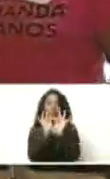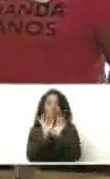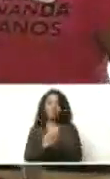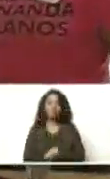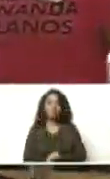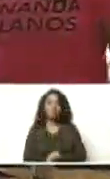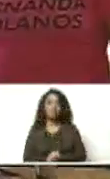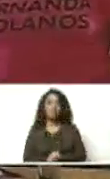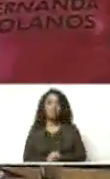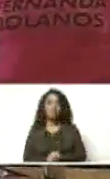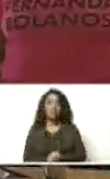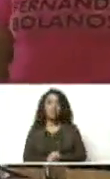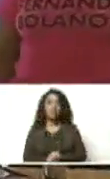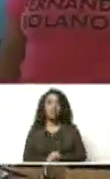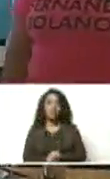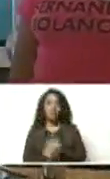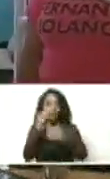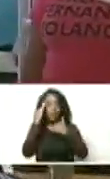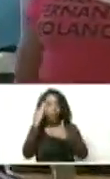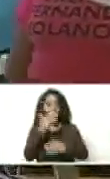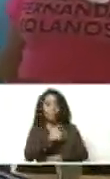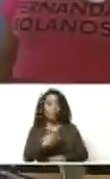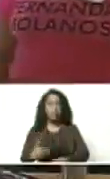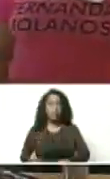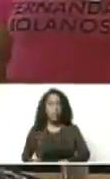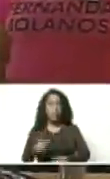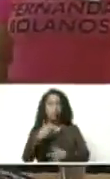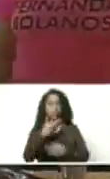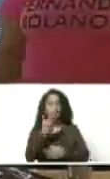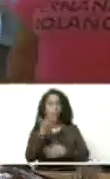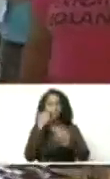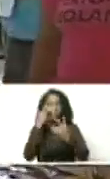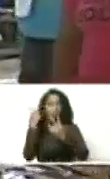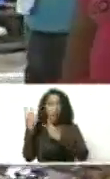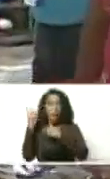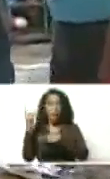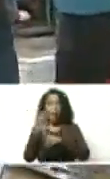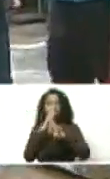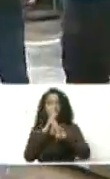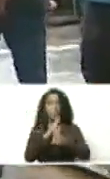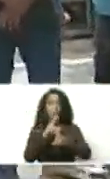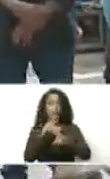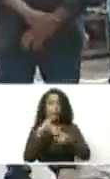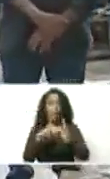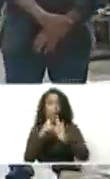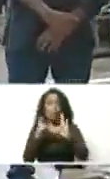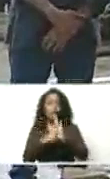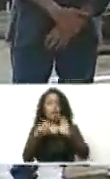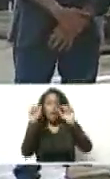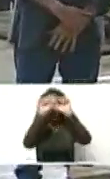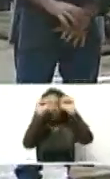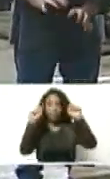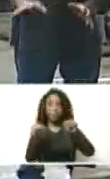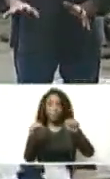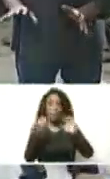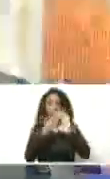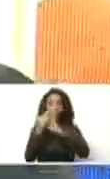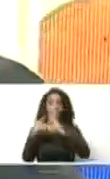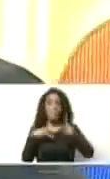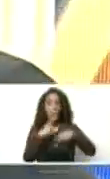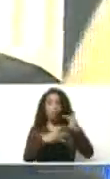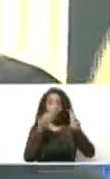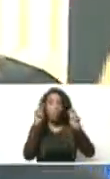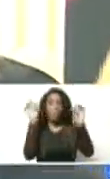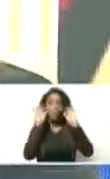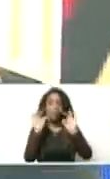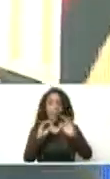Saludos, cariñoso, presidente. Bueno, sí, como usted observó, este es el resultado de todo este sistema comunal de producción, nuevo